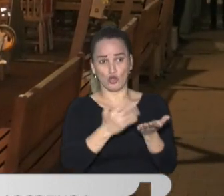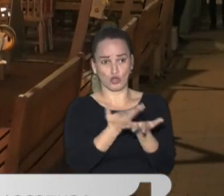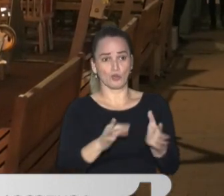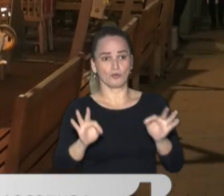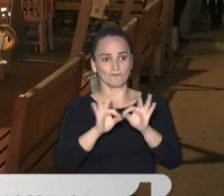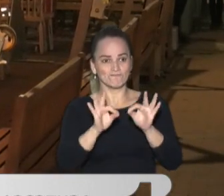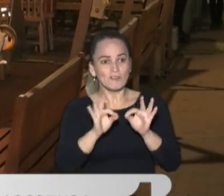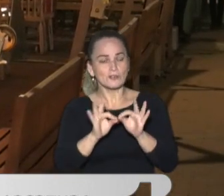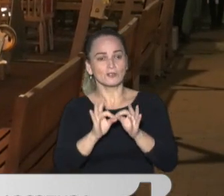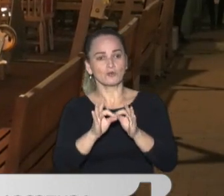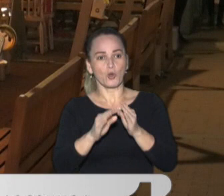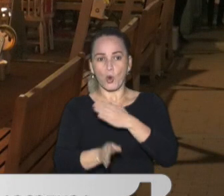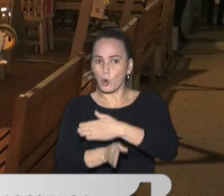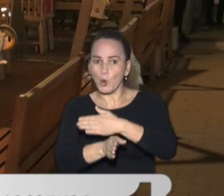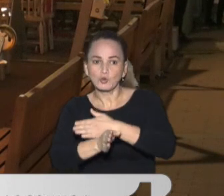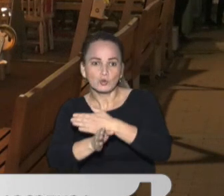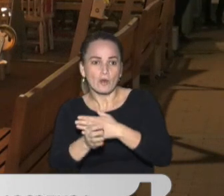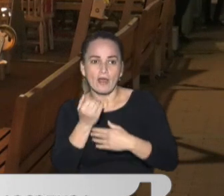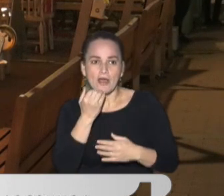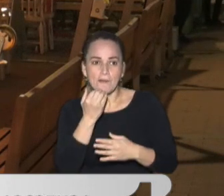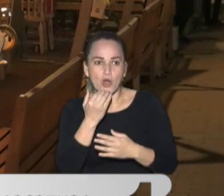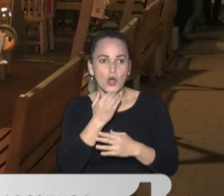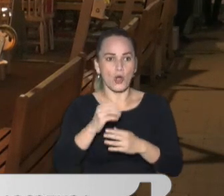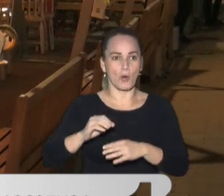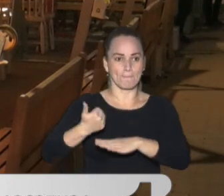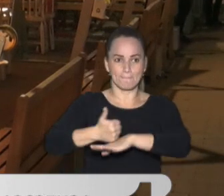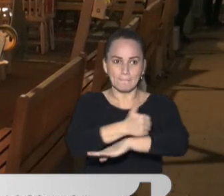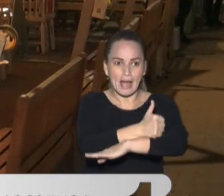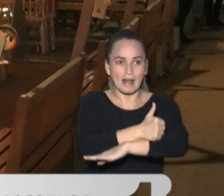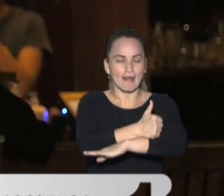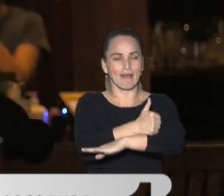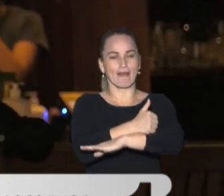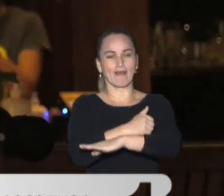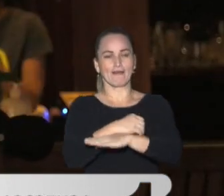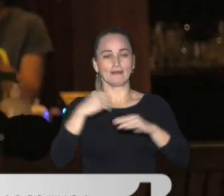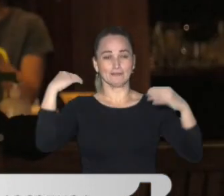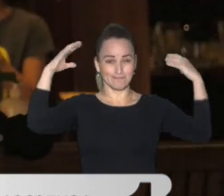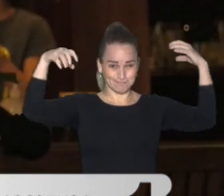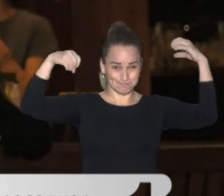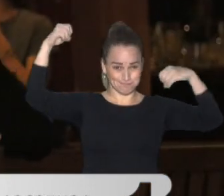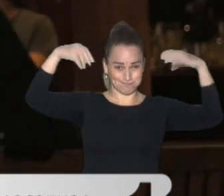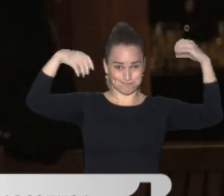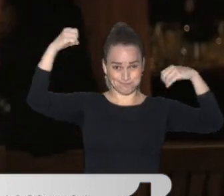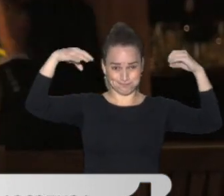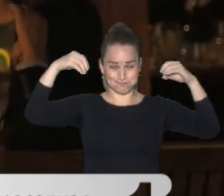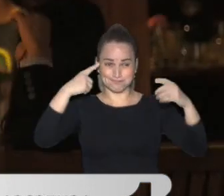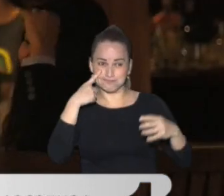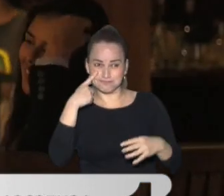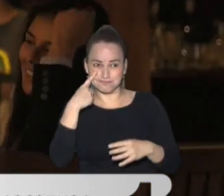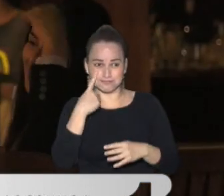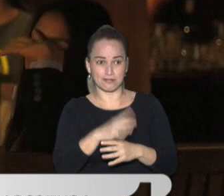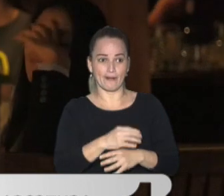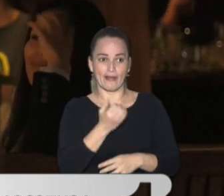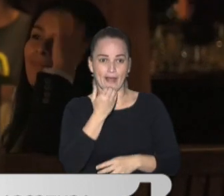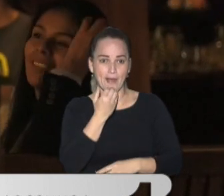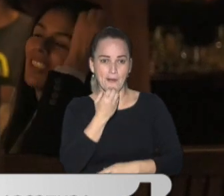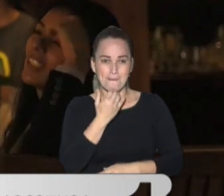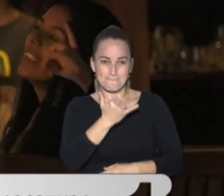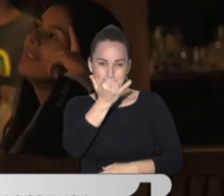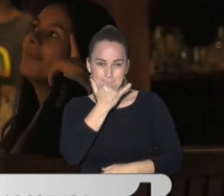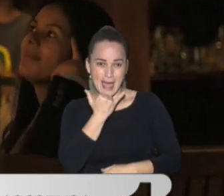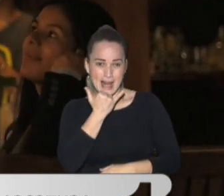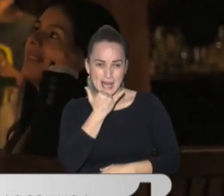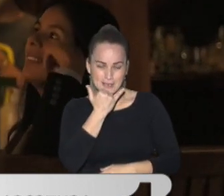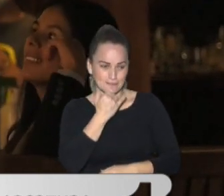los dispositivos de control en las zonas donde están ubicados los establecimientos nocturnos, para de esta manera individualizar a los infractores y no castigar